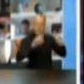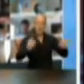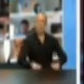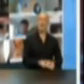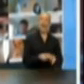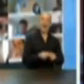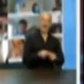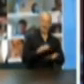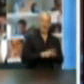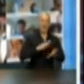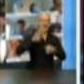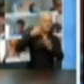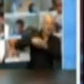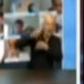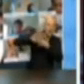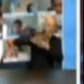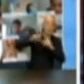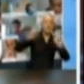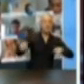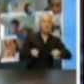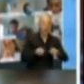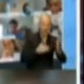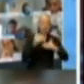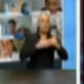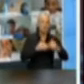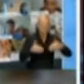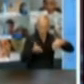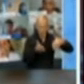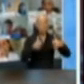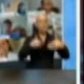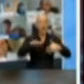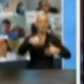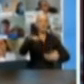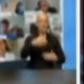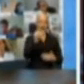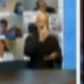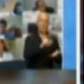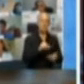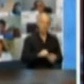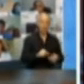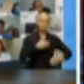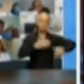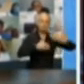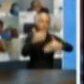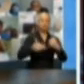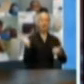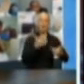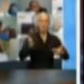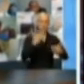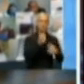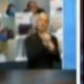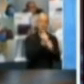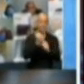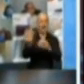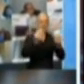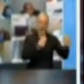caballo y eso se usa muy parecido a lo que son los sueros antiofídicos para la picadura de víboras o los sueros antiarácnidos para las